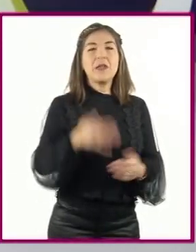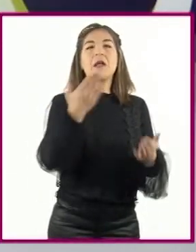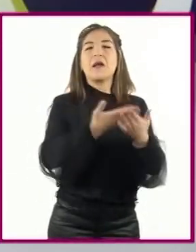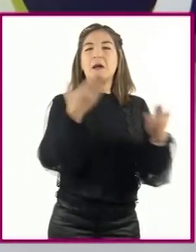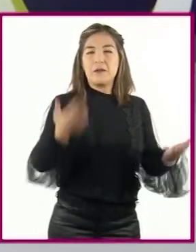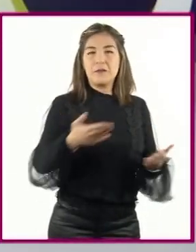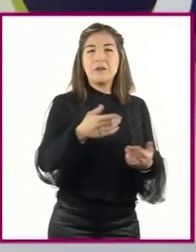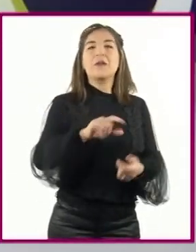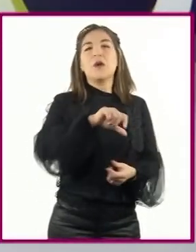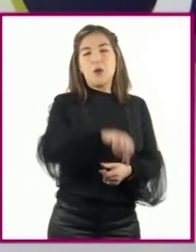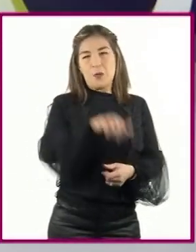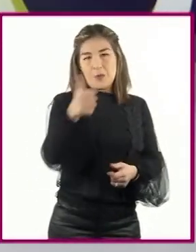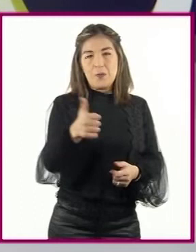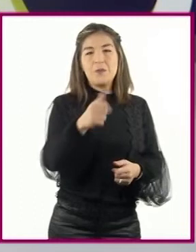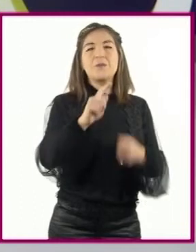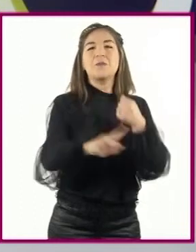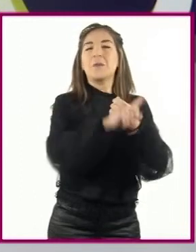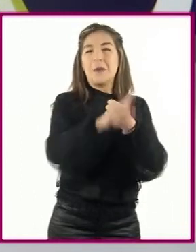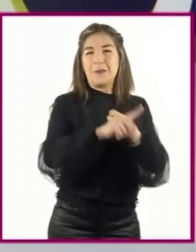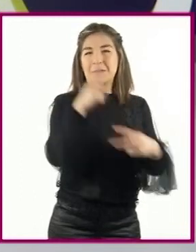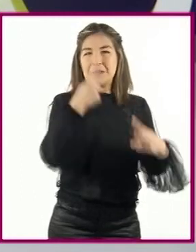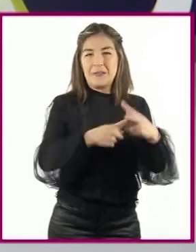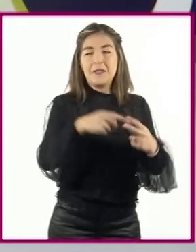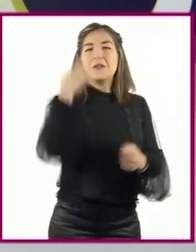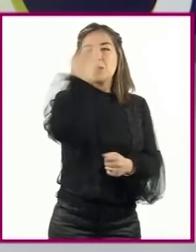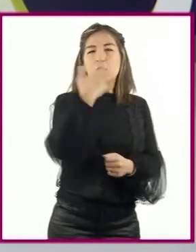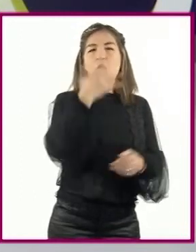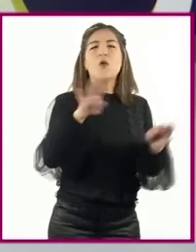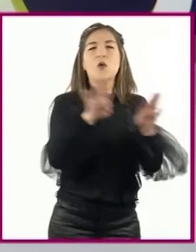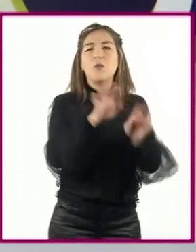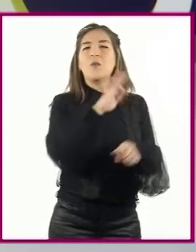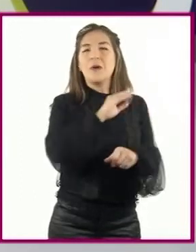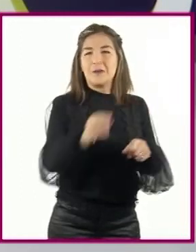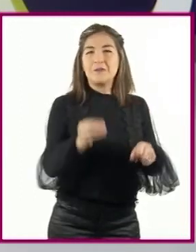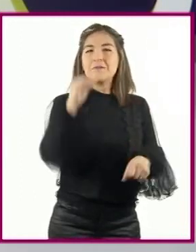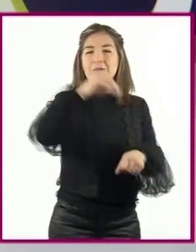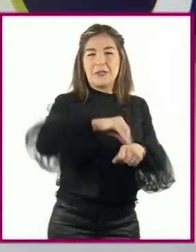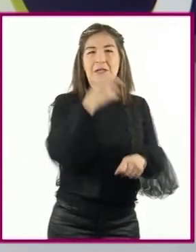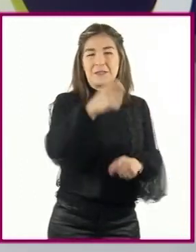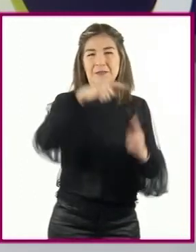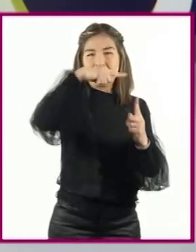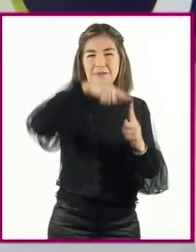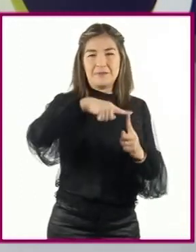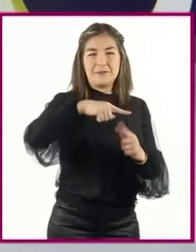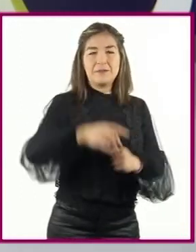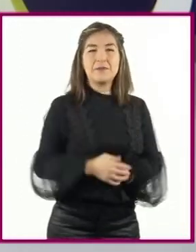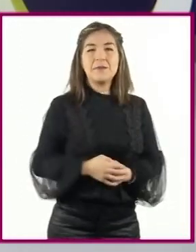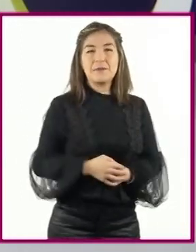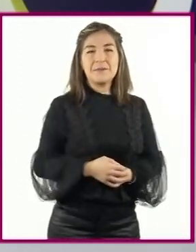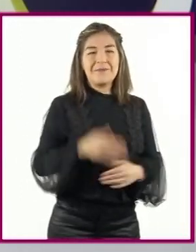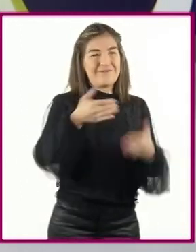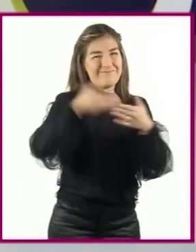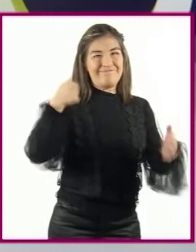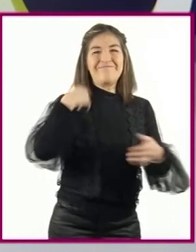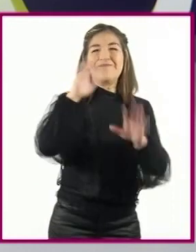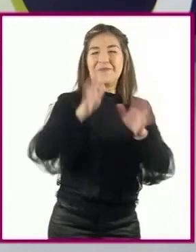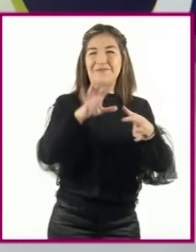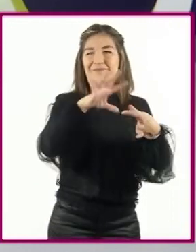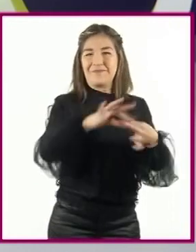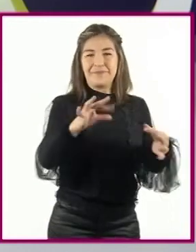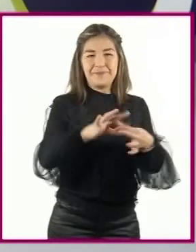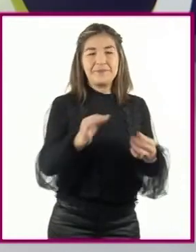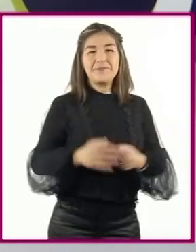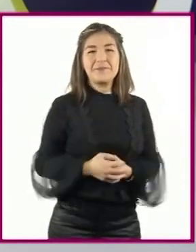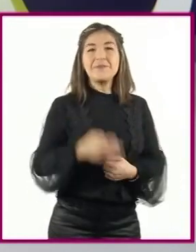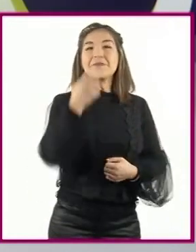Ahora resolvamos la siguiente situación y analicemos cómo se puede aplicar la propiedad de la división, vista anteriormente, y el